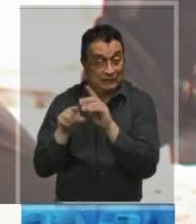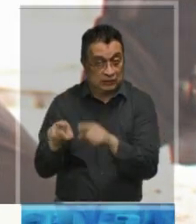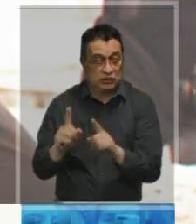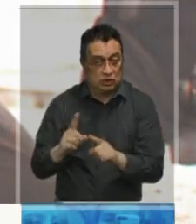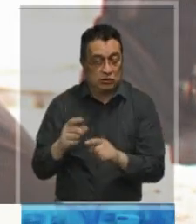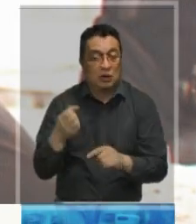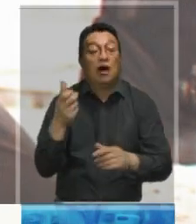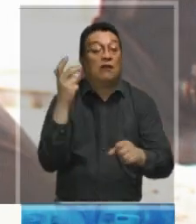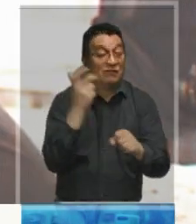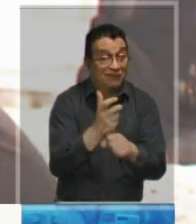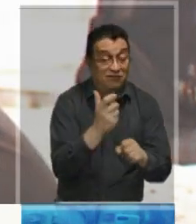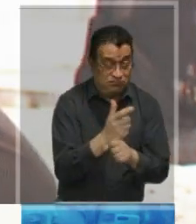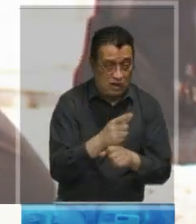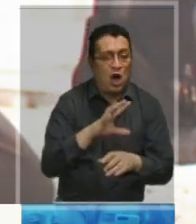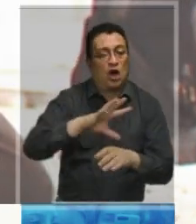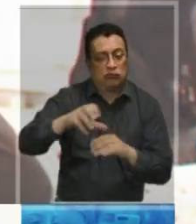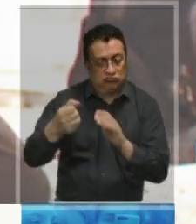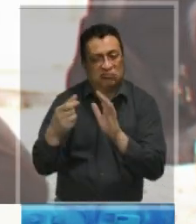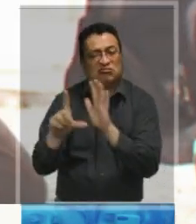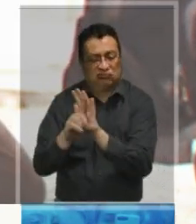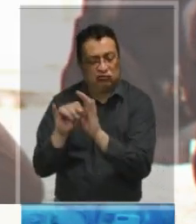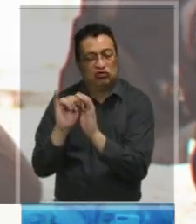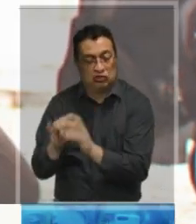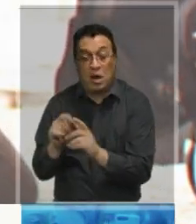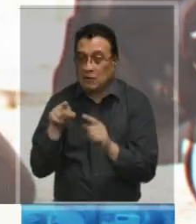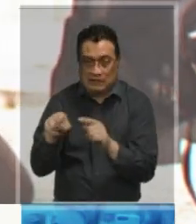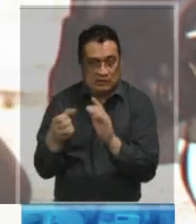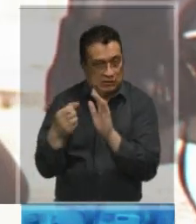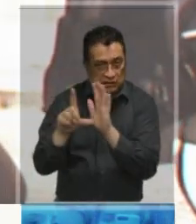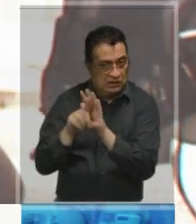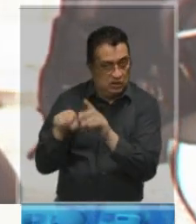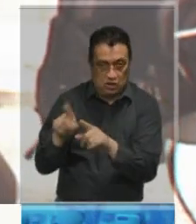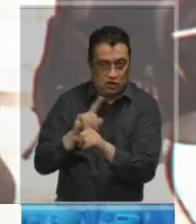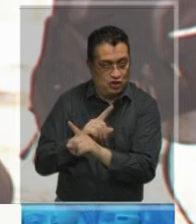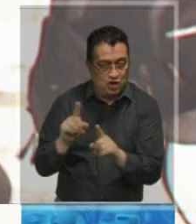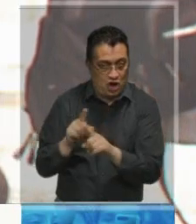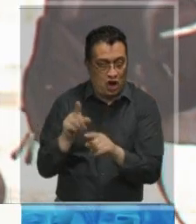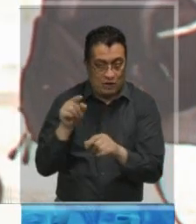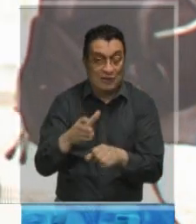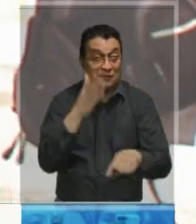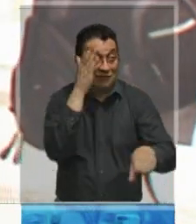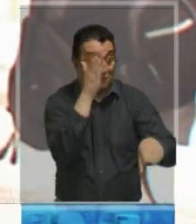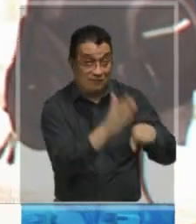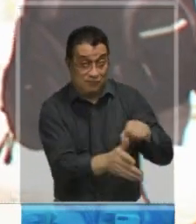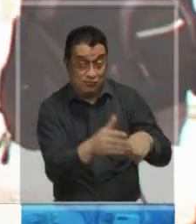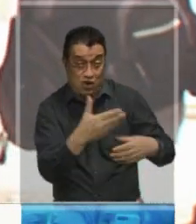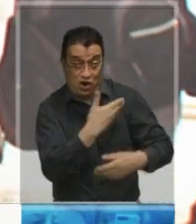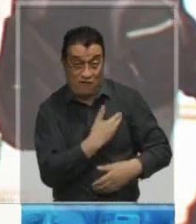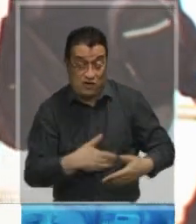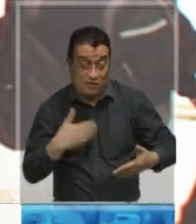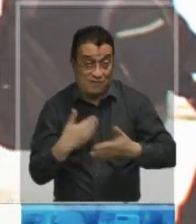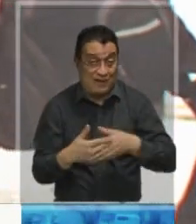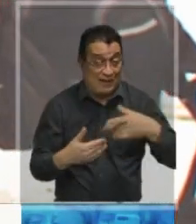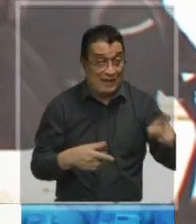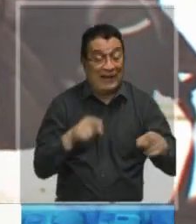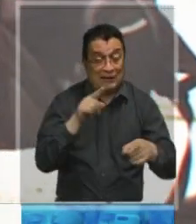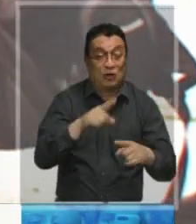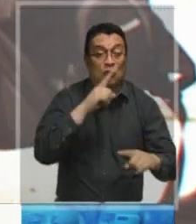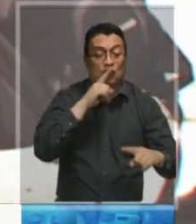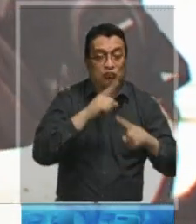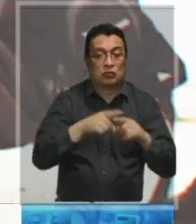entrar a robar, entrar a destruir para destituir a un gobierno legítimamente electo. Eso se llama